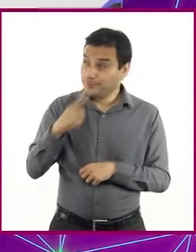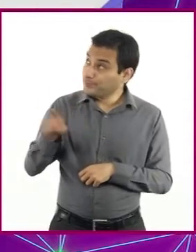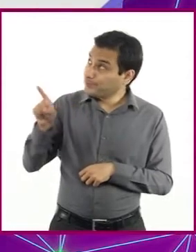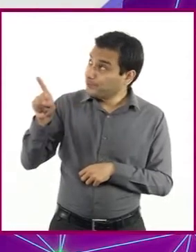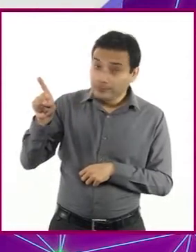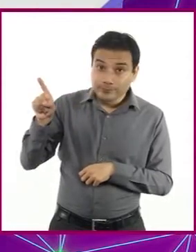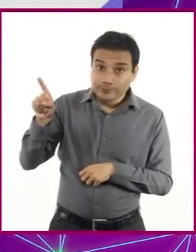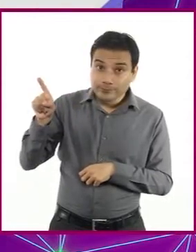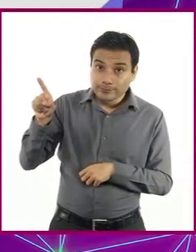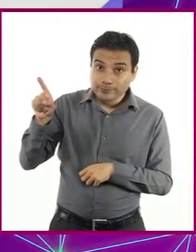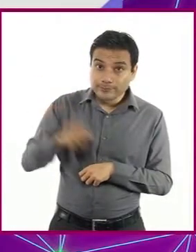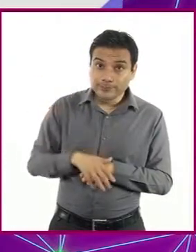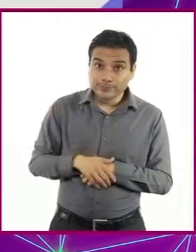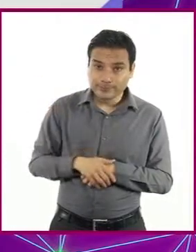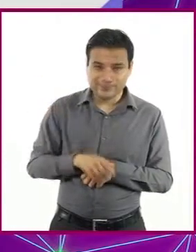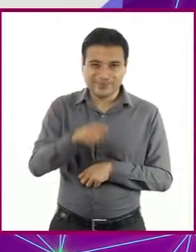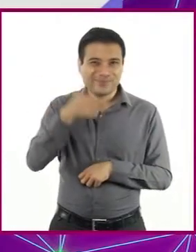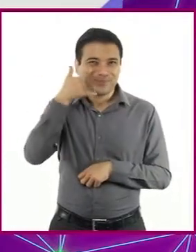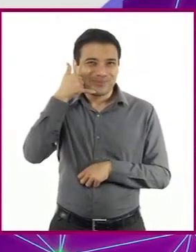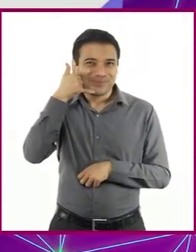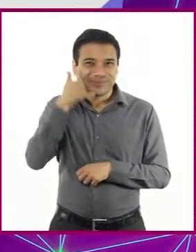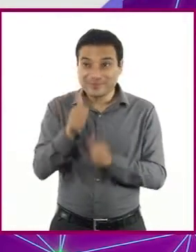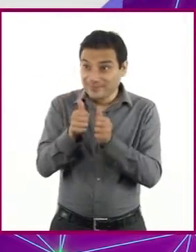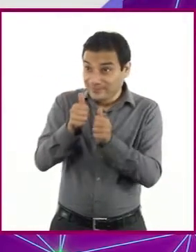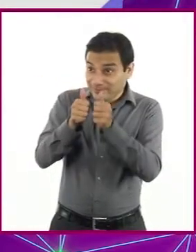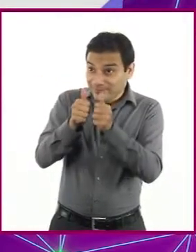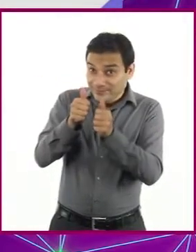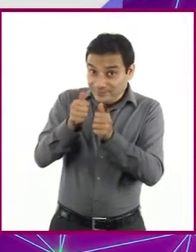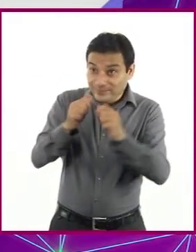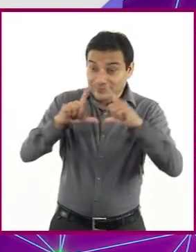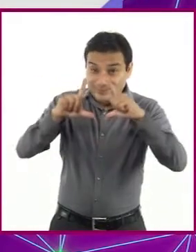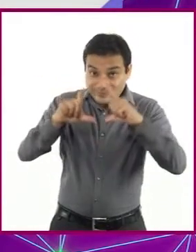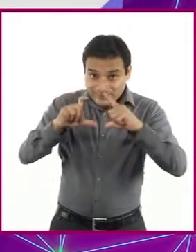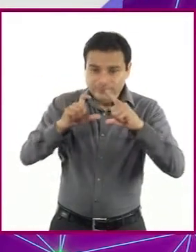pantalla o visitar la dirección electrónica.